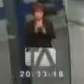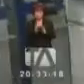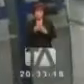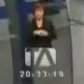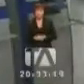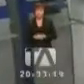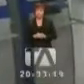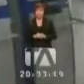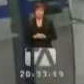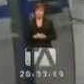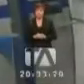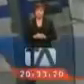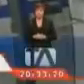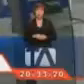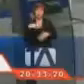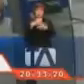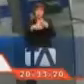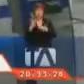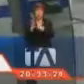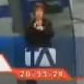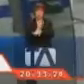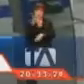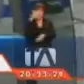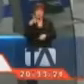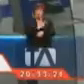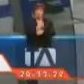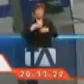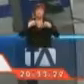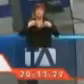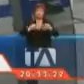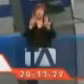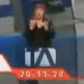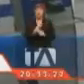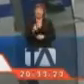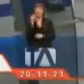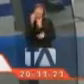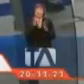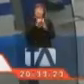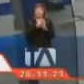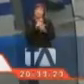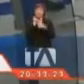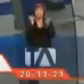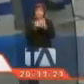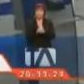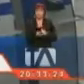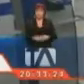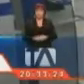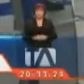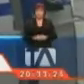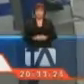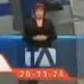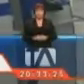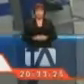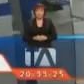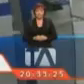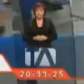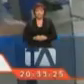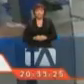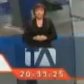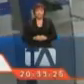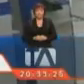de esa manera un proceso que duraba hasta tres horas la de revisión aquí inmigración se ha reducido